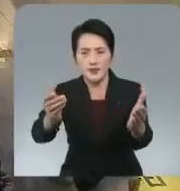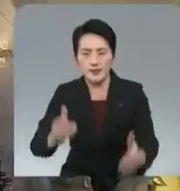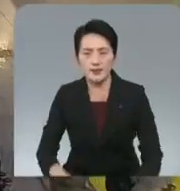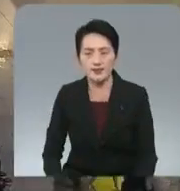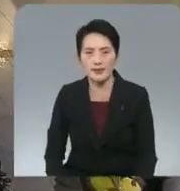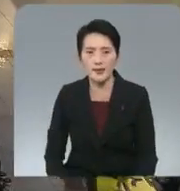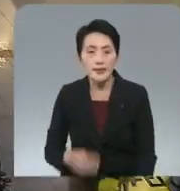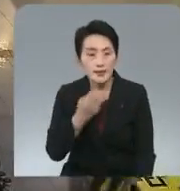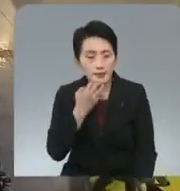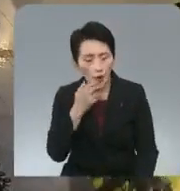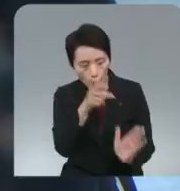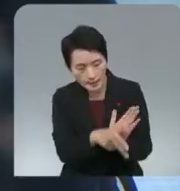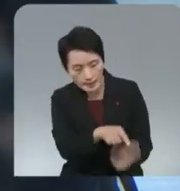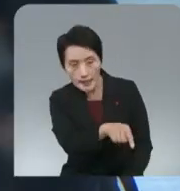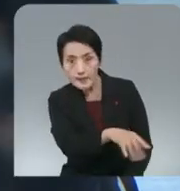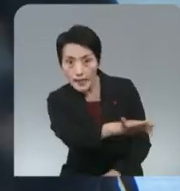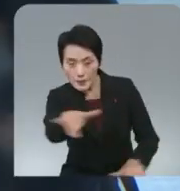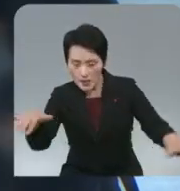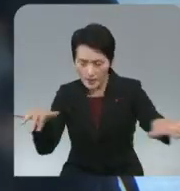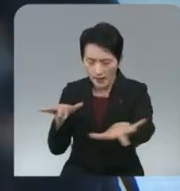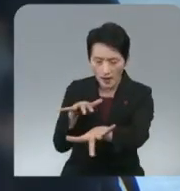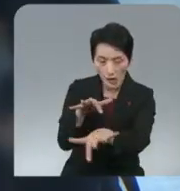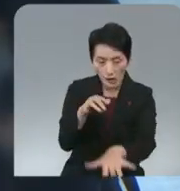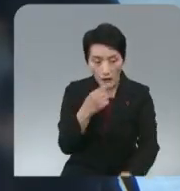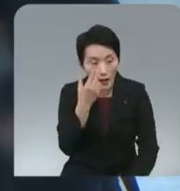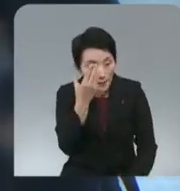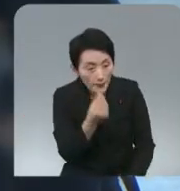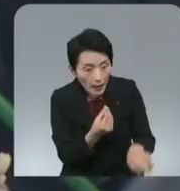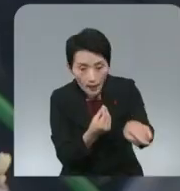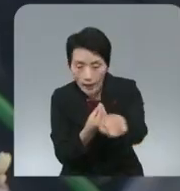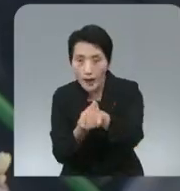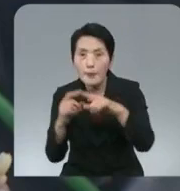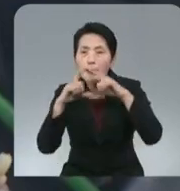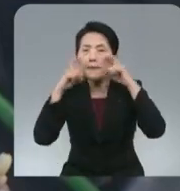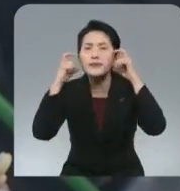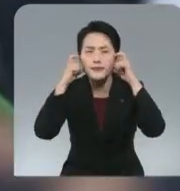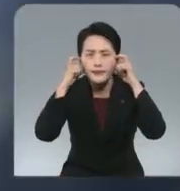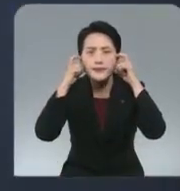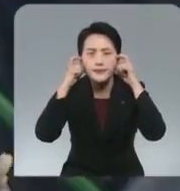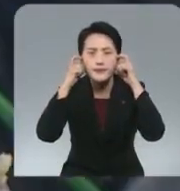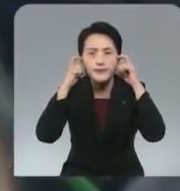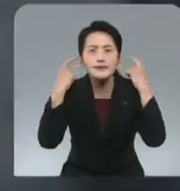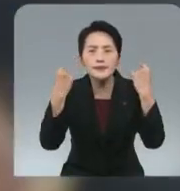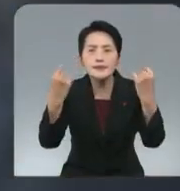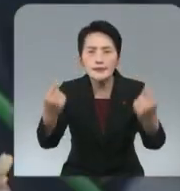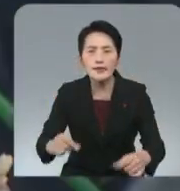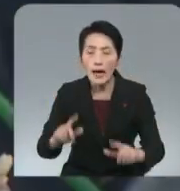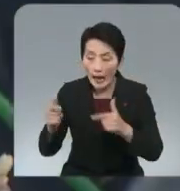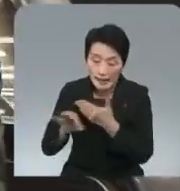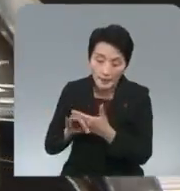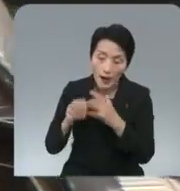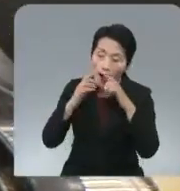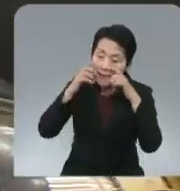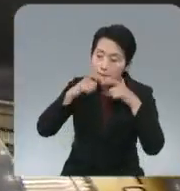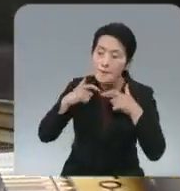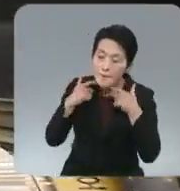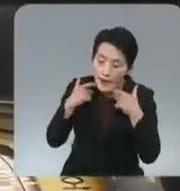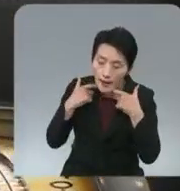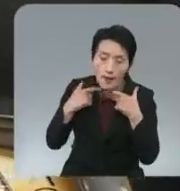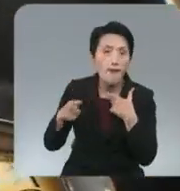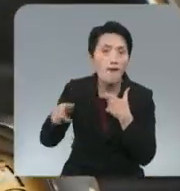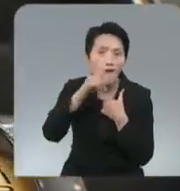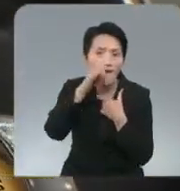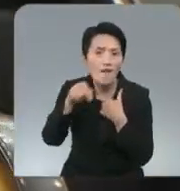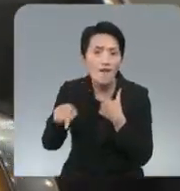el gobierno se inclina actualmente más a favor de suprimir el uso obligatorio de la mascarilla en interiores y todo apunta a un posible cambio